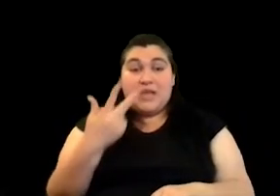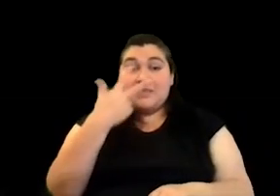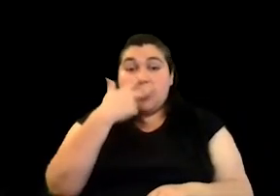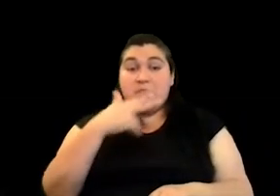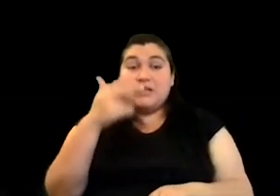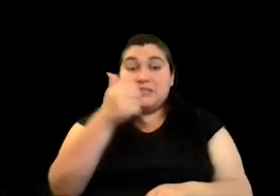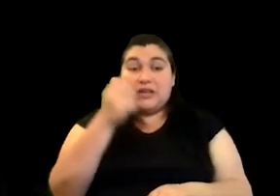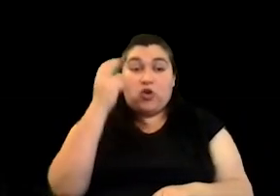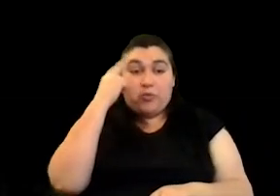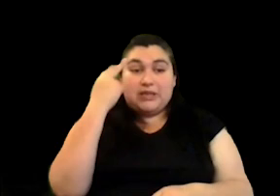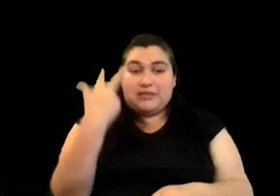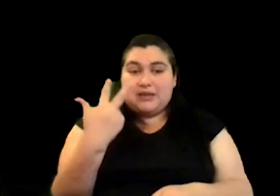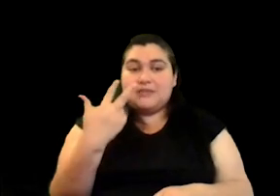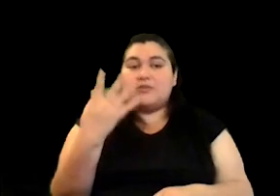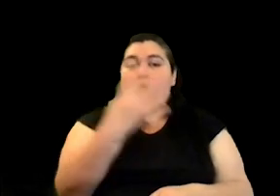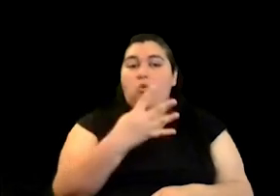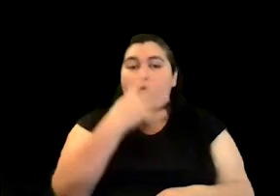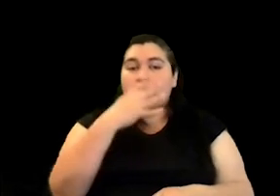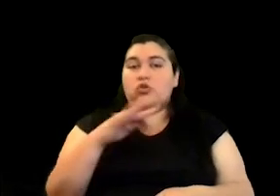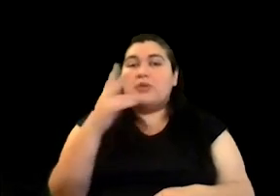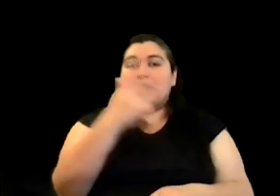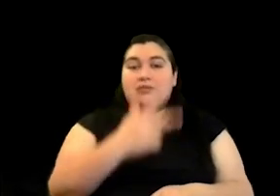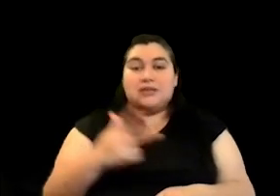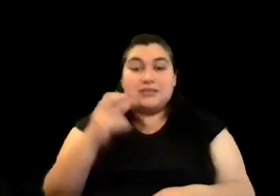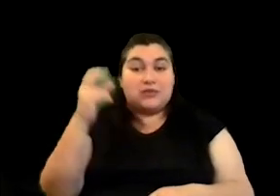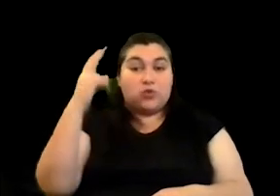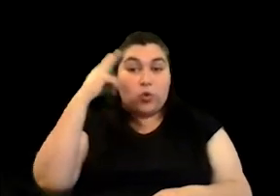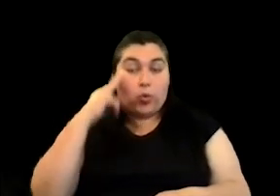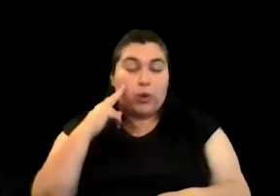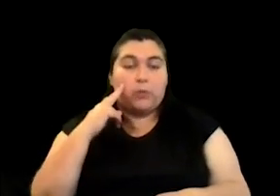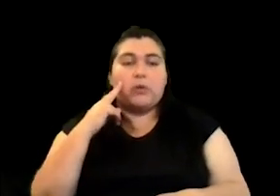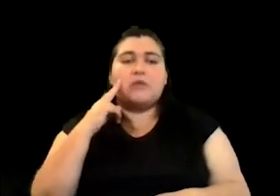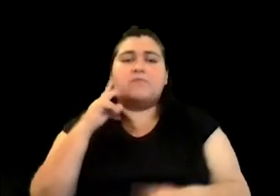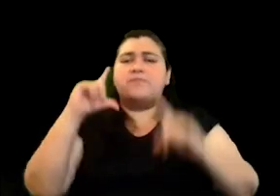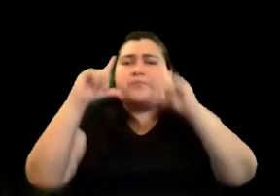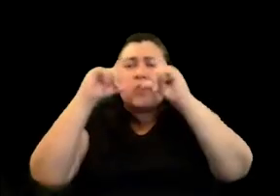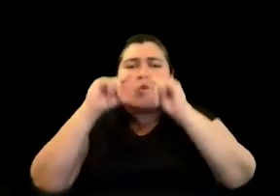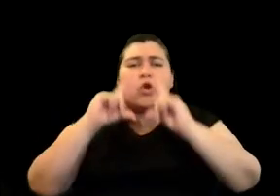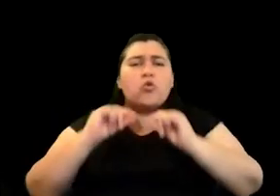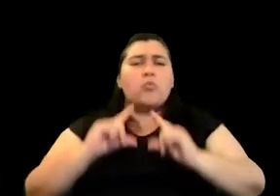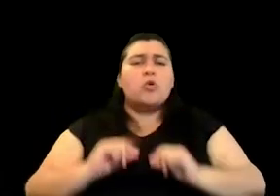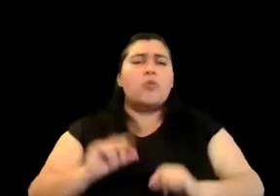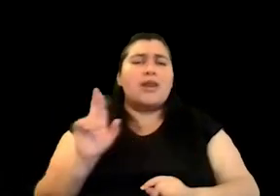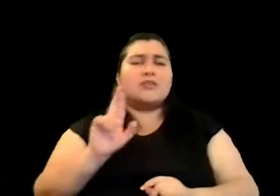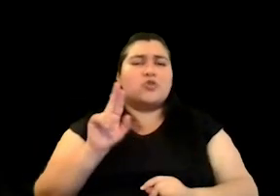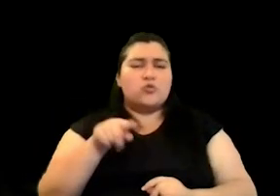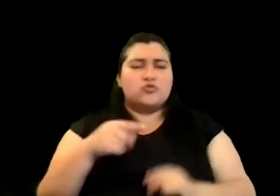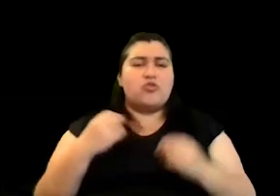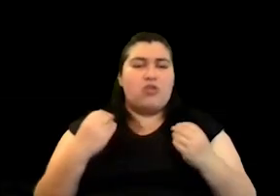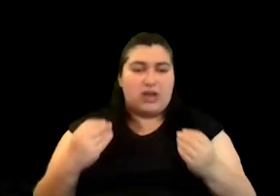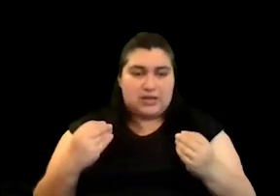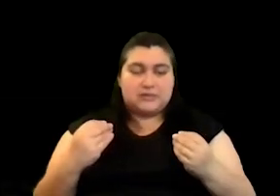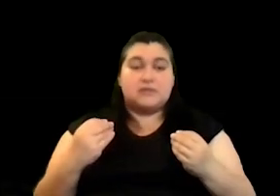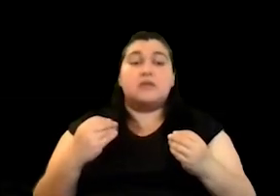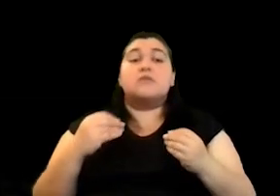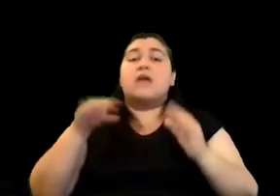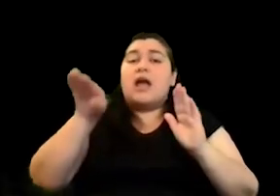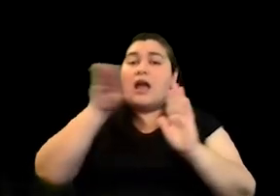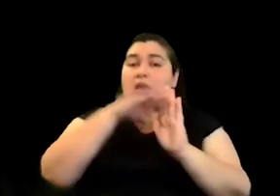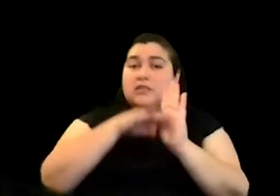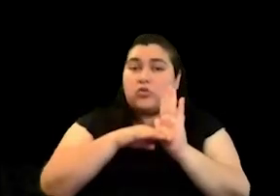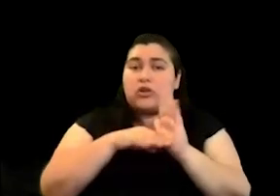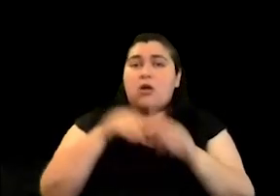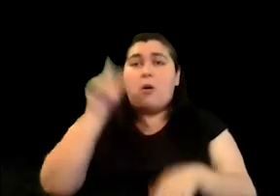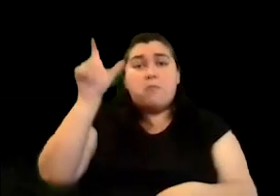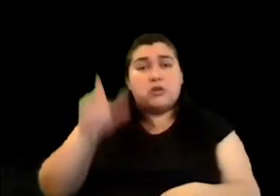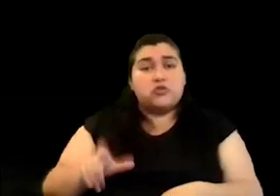y 4309. Estas resoluciones se vinculan con la categorización de un trabajador